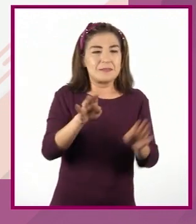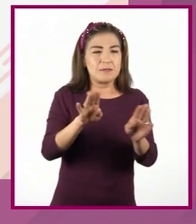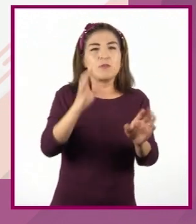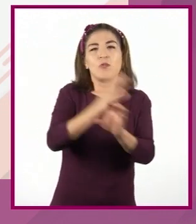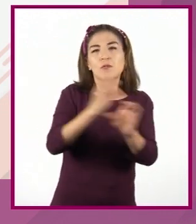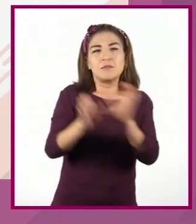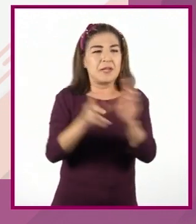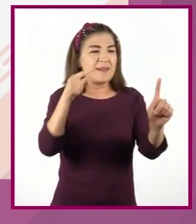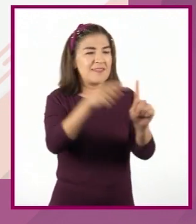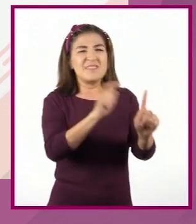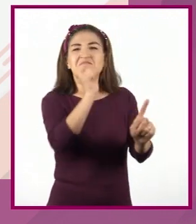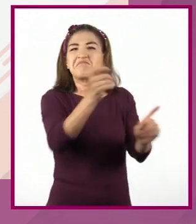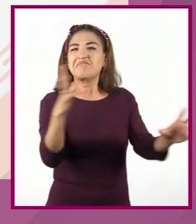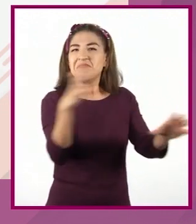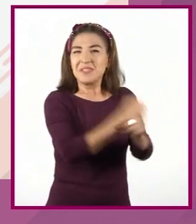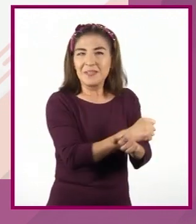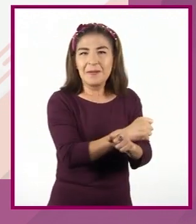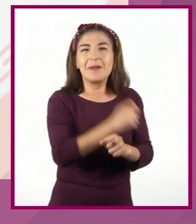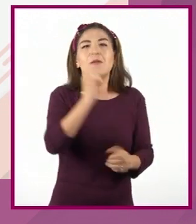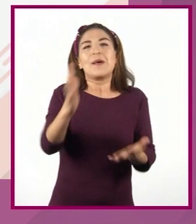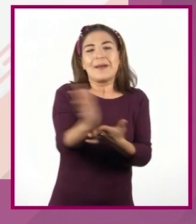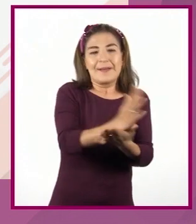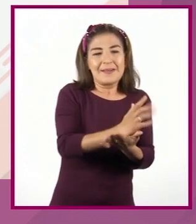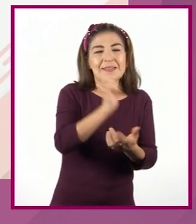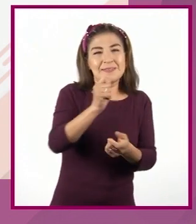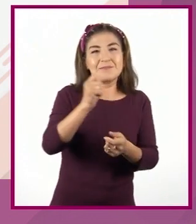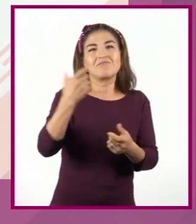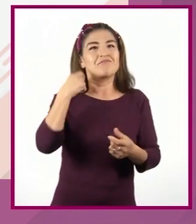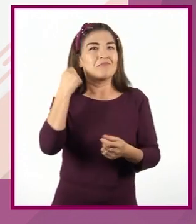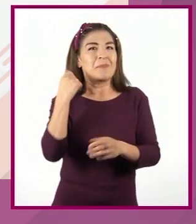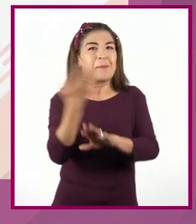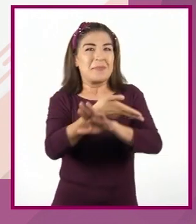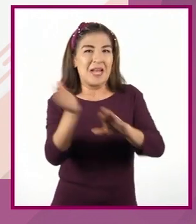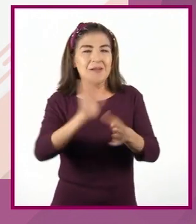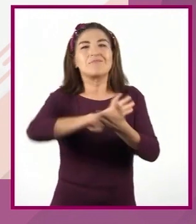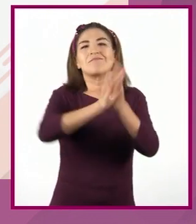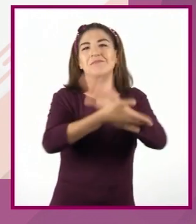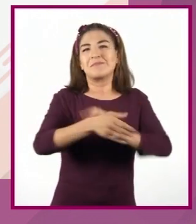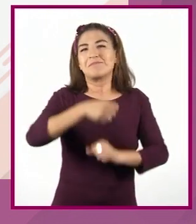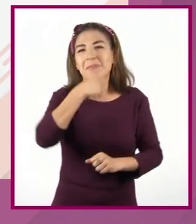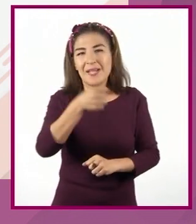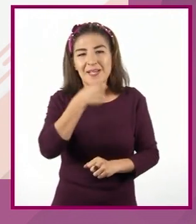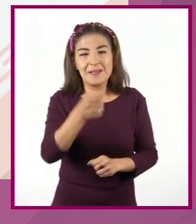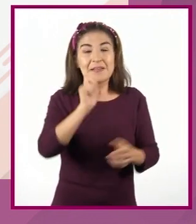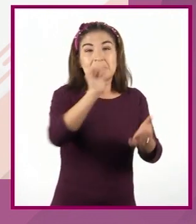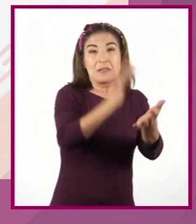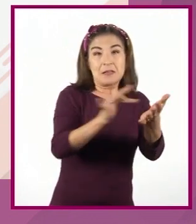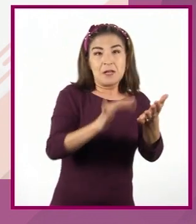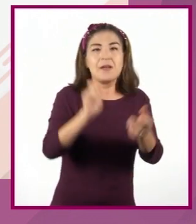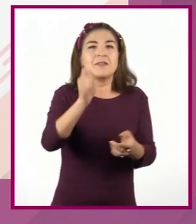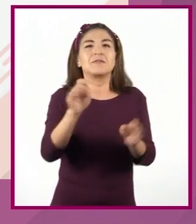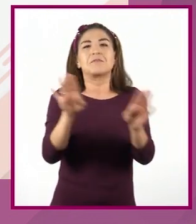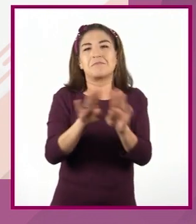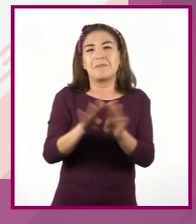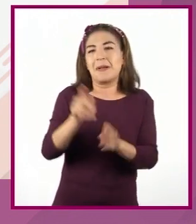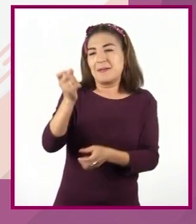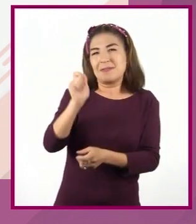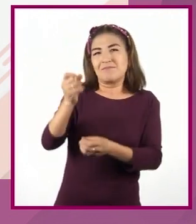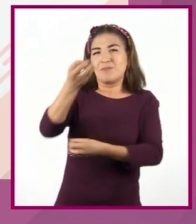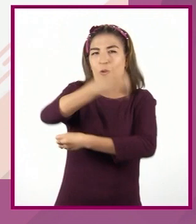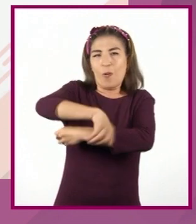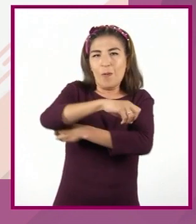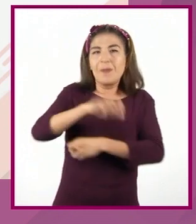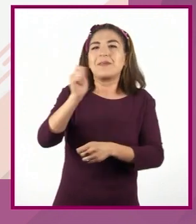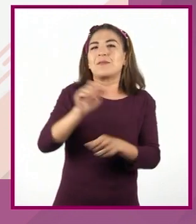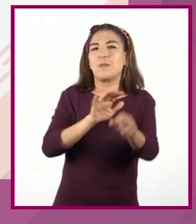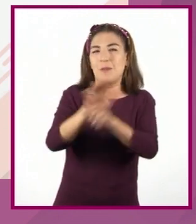cosa significada, las canas por la vejez, leer a Virgilio por leer las obras de Virgilio, el